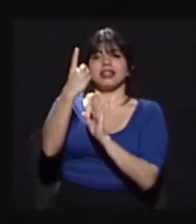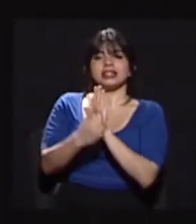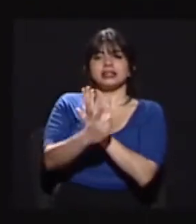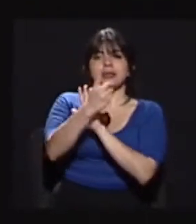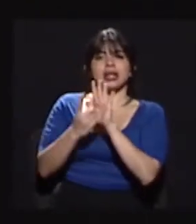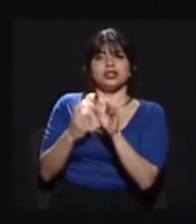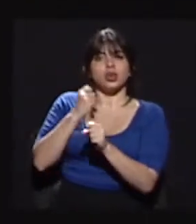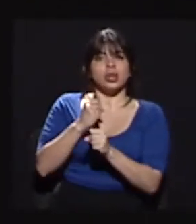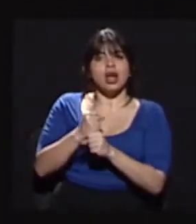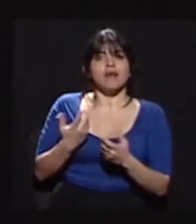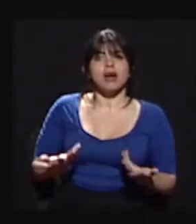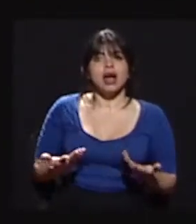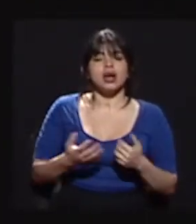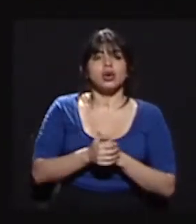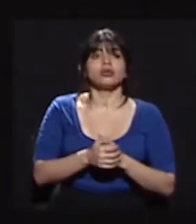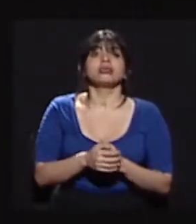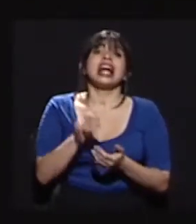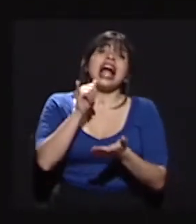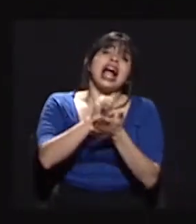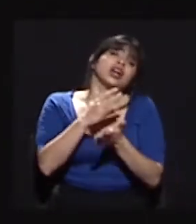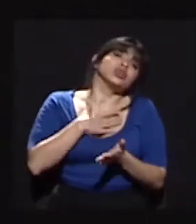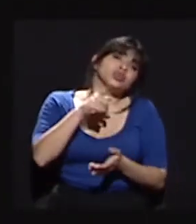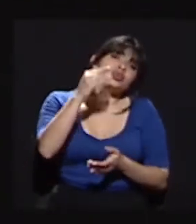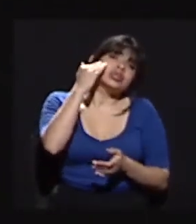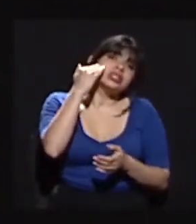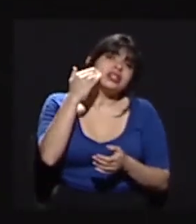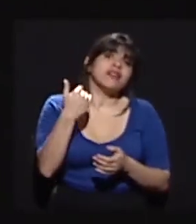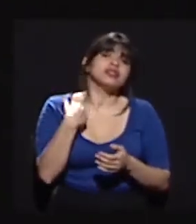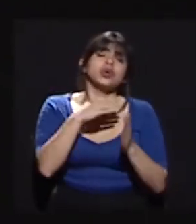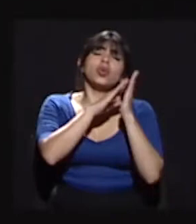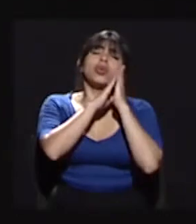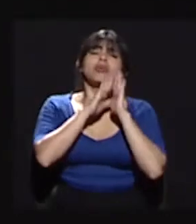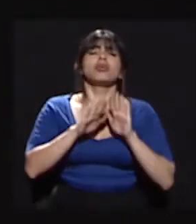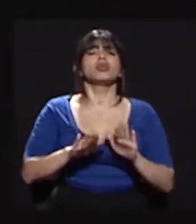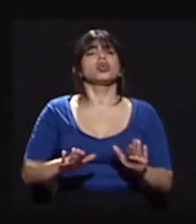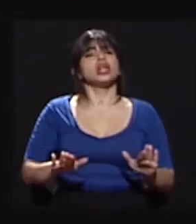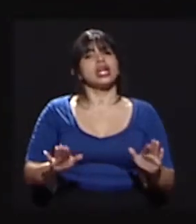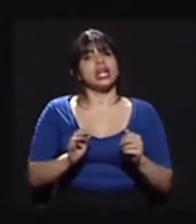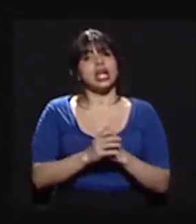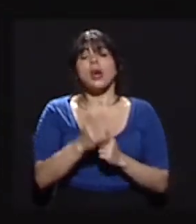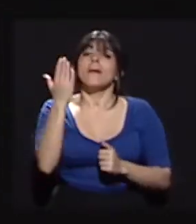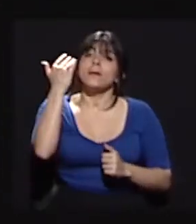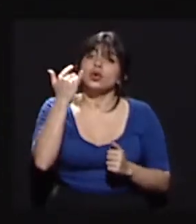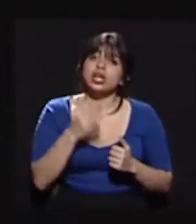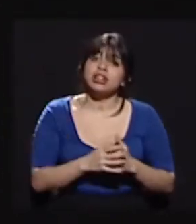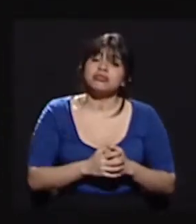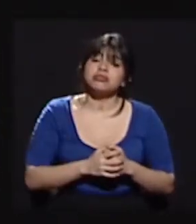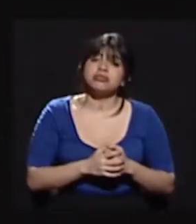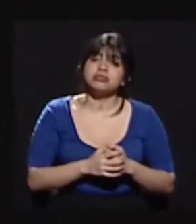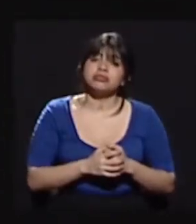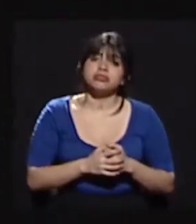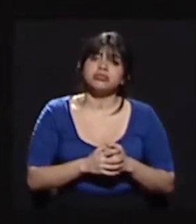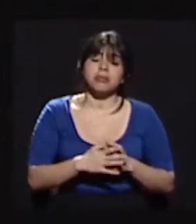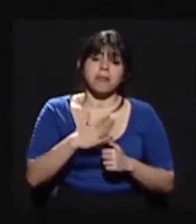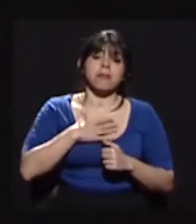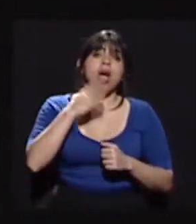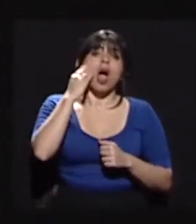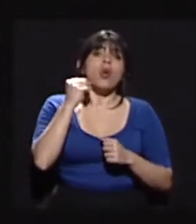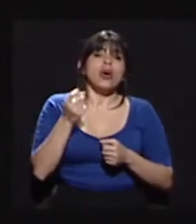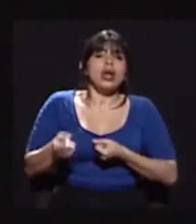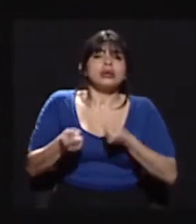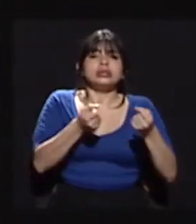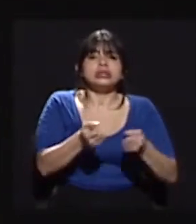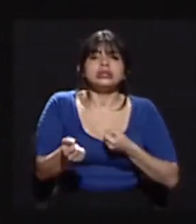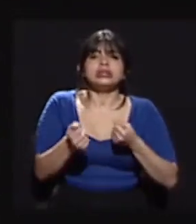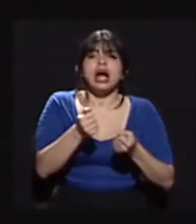laboral y ahí yo usted sabe que estoy durmiendo muy tranquilo por qué mi abuelo hallo agua